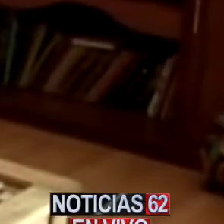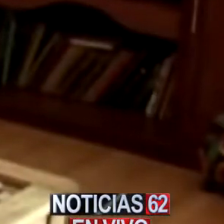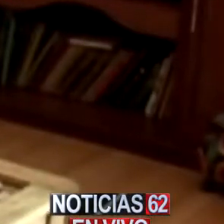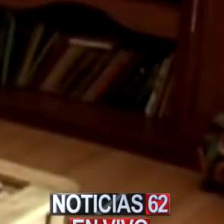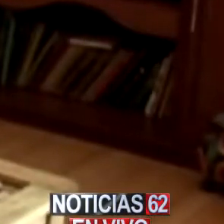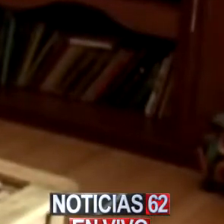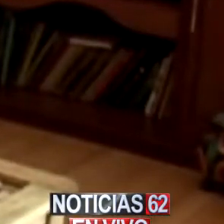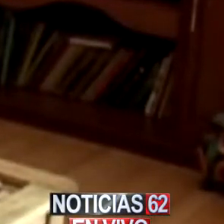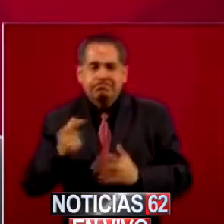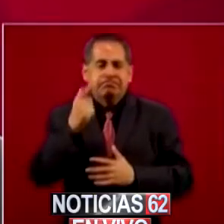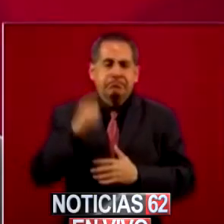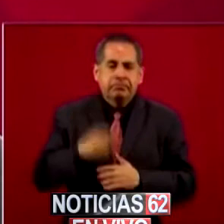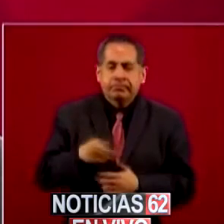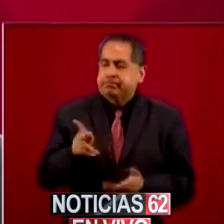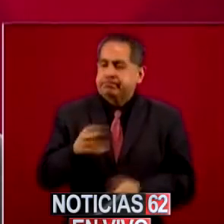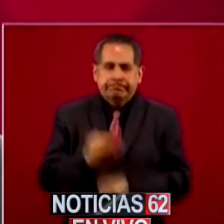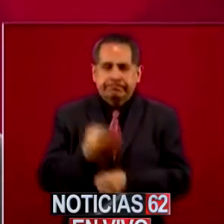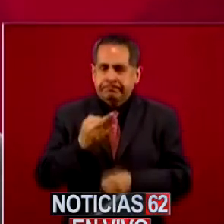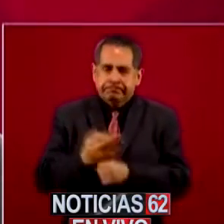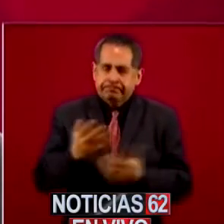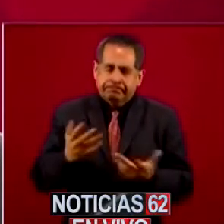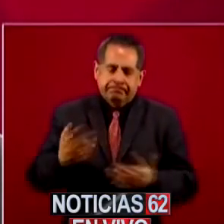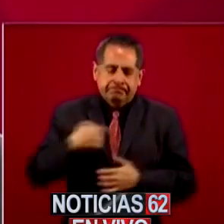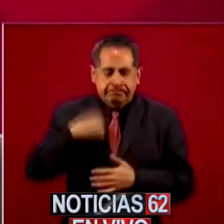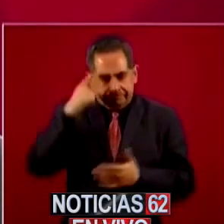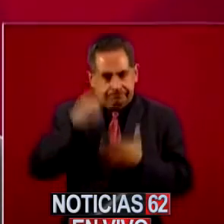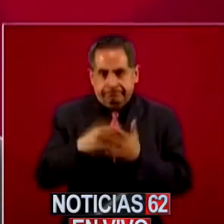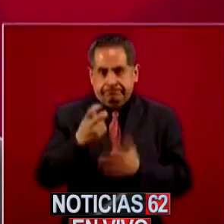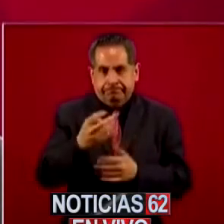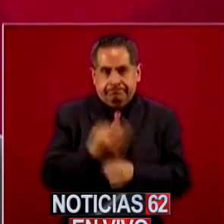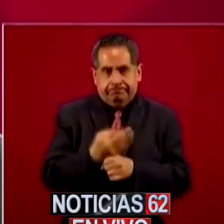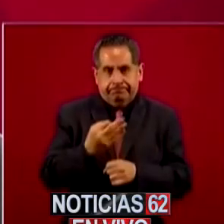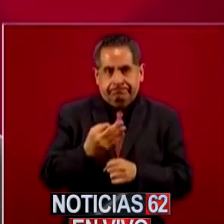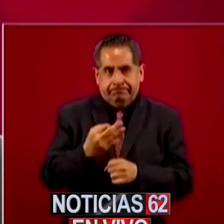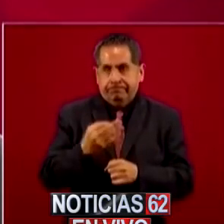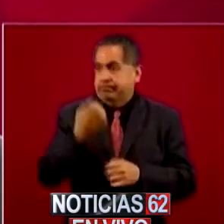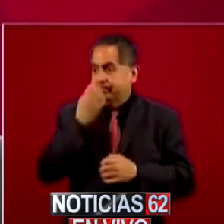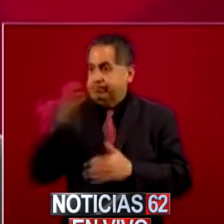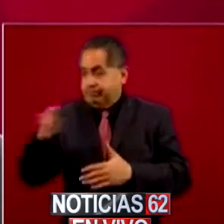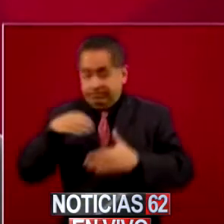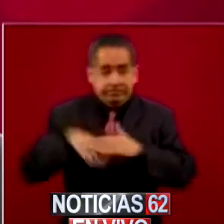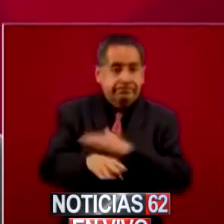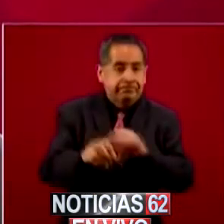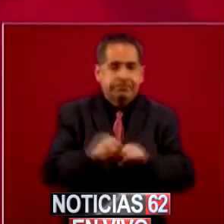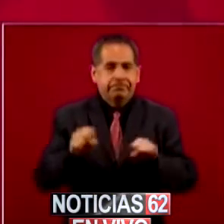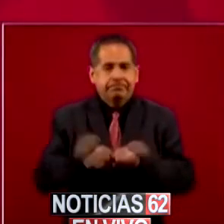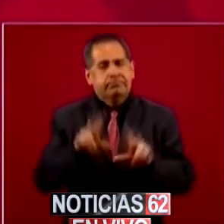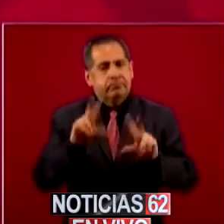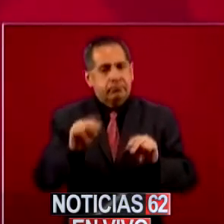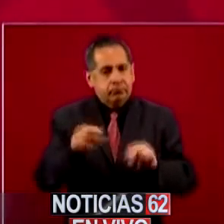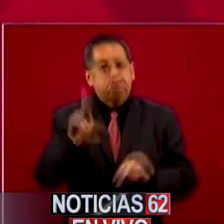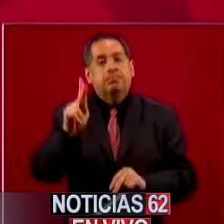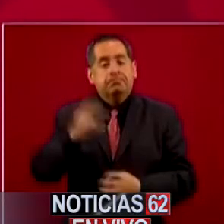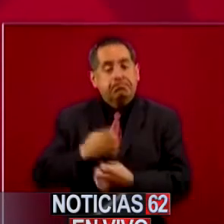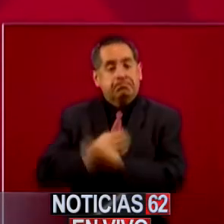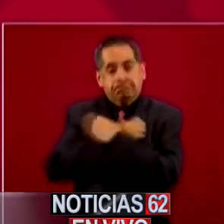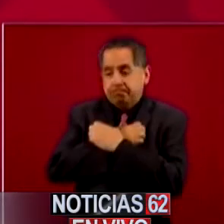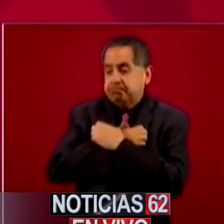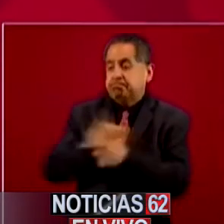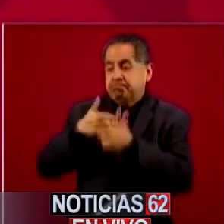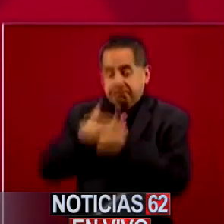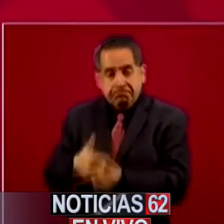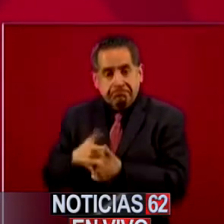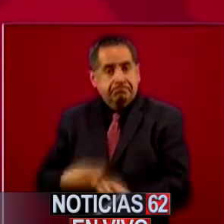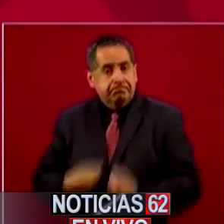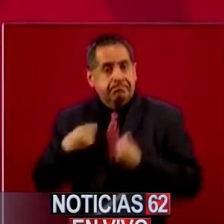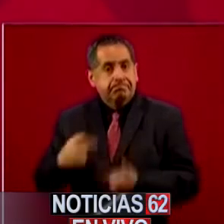radio. No son las condiciones en las que esperábamos regresar a clases, pero se debe de continuar, la vida sigue.